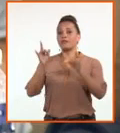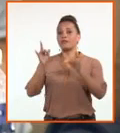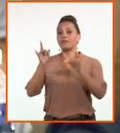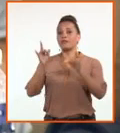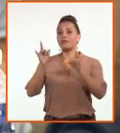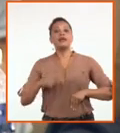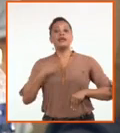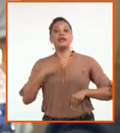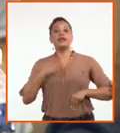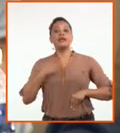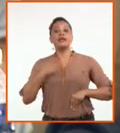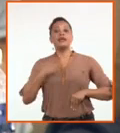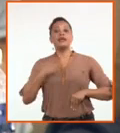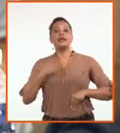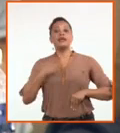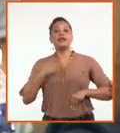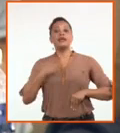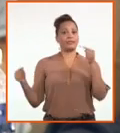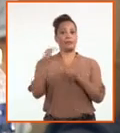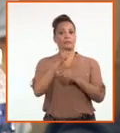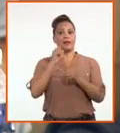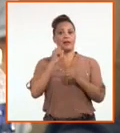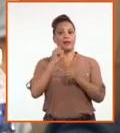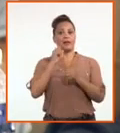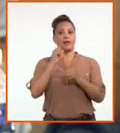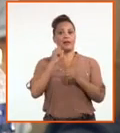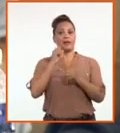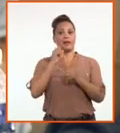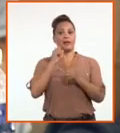asumieran que la toma de decisiones fundamentales del contexto universitario